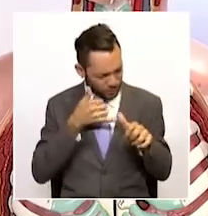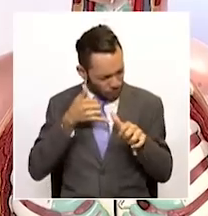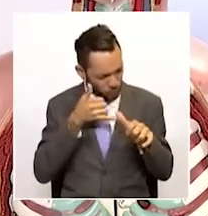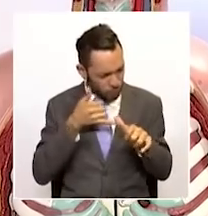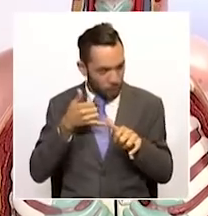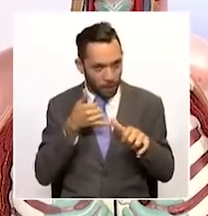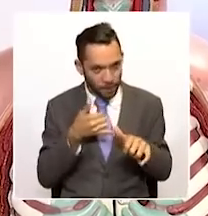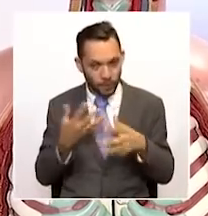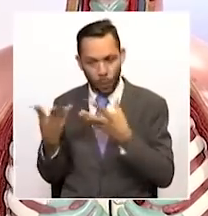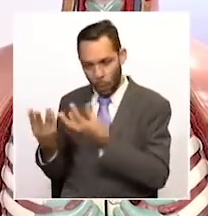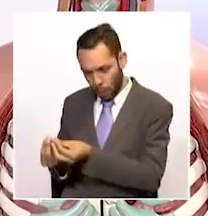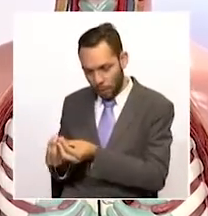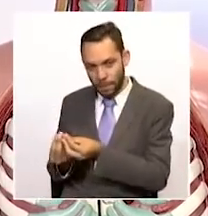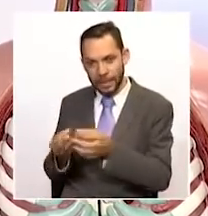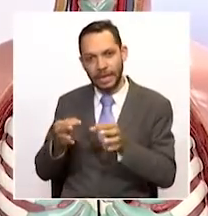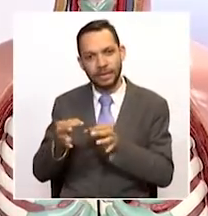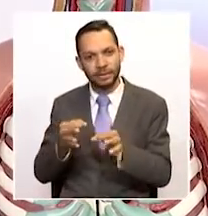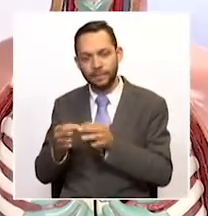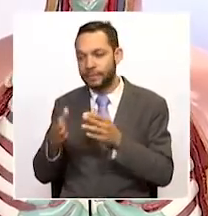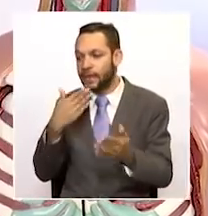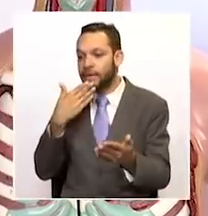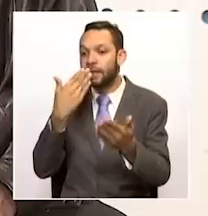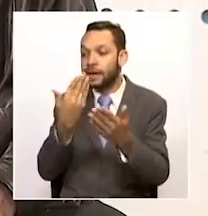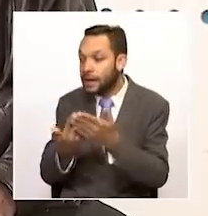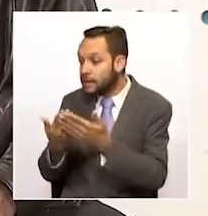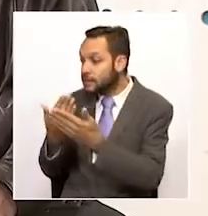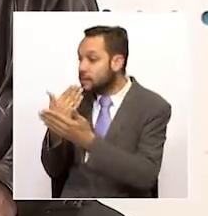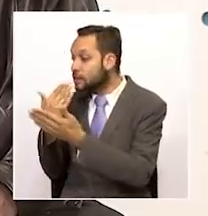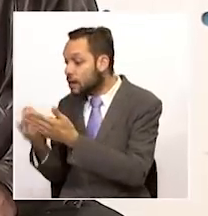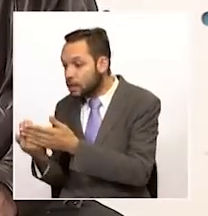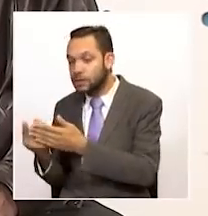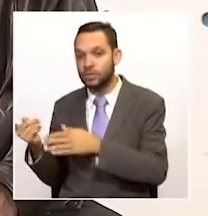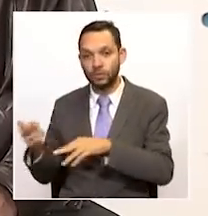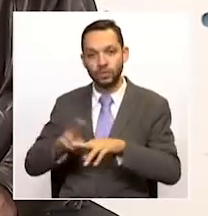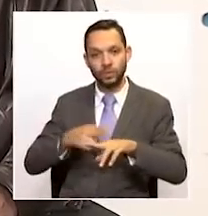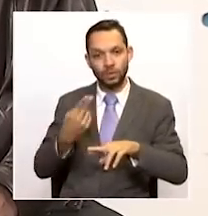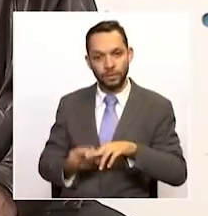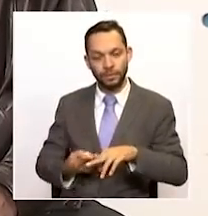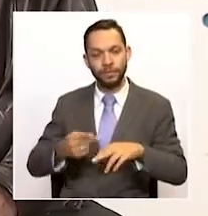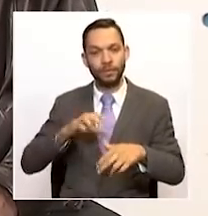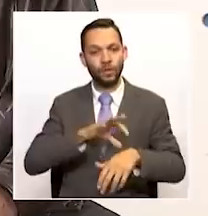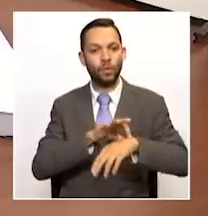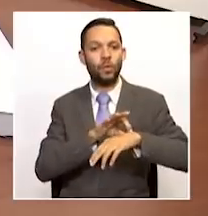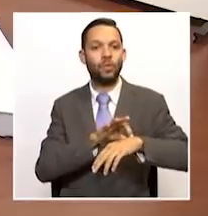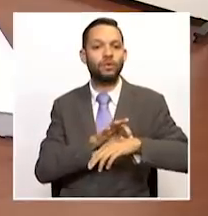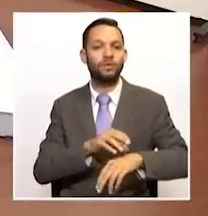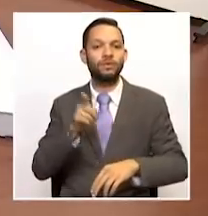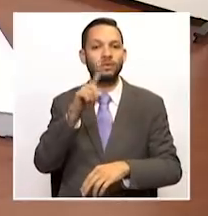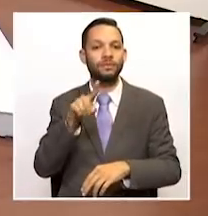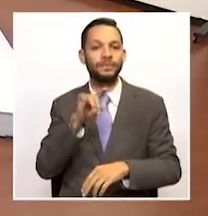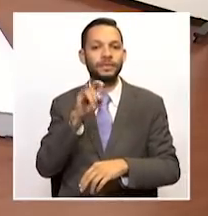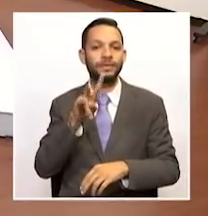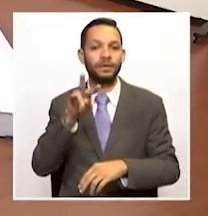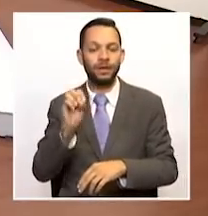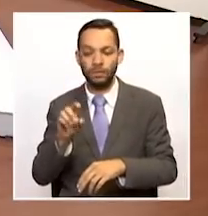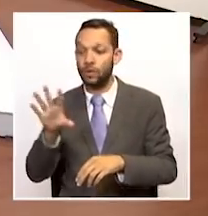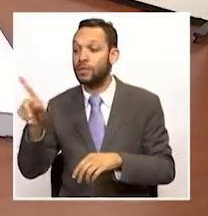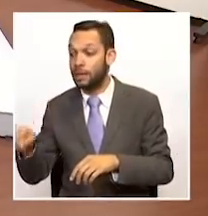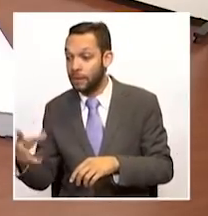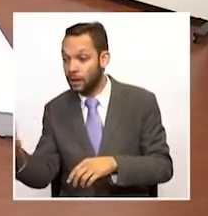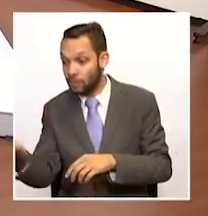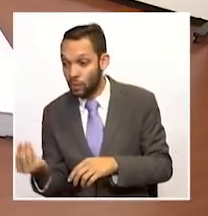esto en conjunto muchas gracias sobrinos muchas gracias doctor sirvió por estar con nosotros y a ustedes por haber aceptado esta